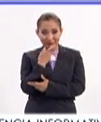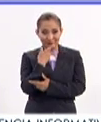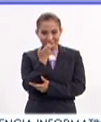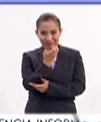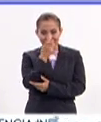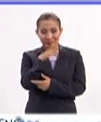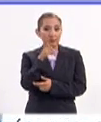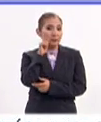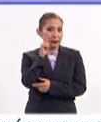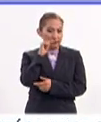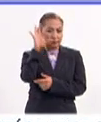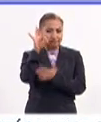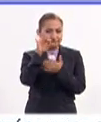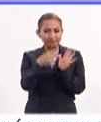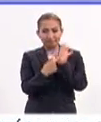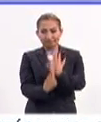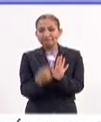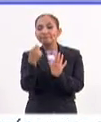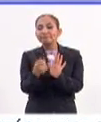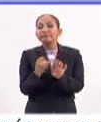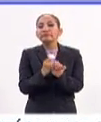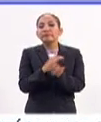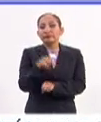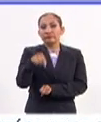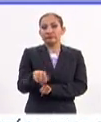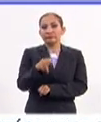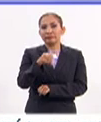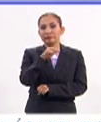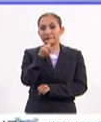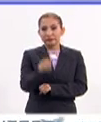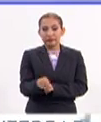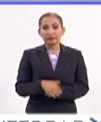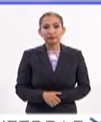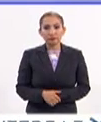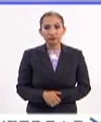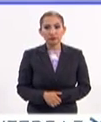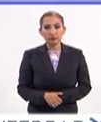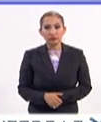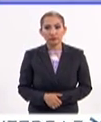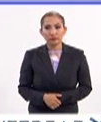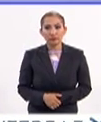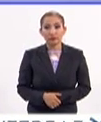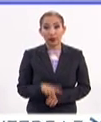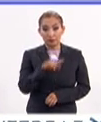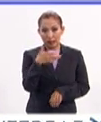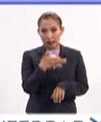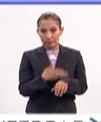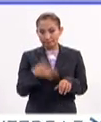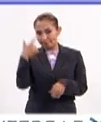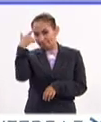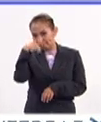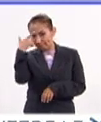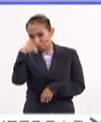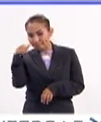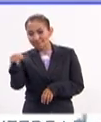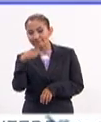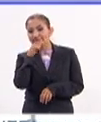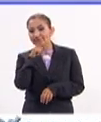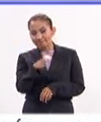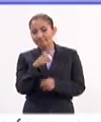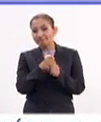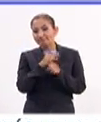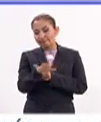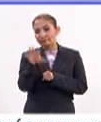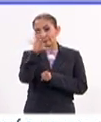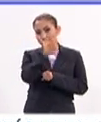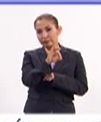al respecto. Mañana les tendremos toda la información aquí en Interfaz. Al rato, en la noche, le tendremos también la